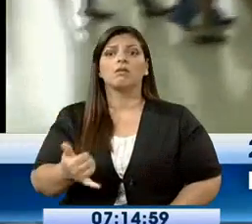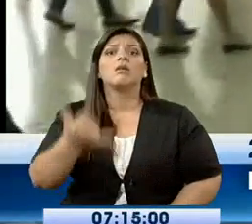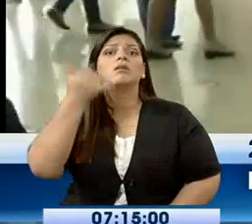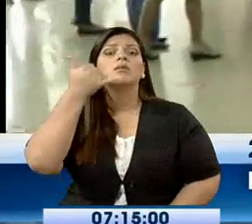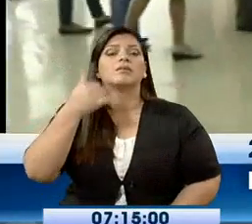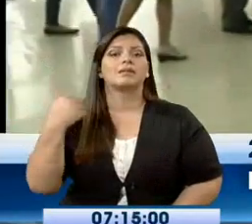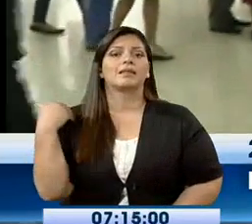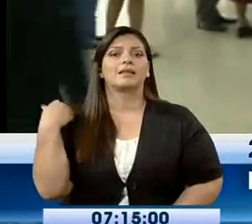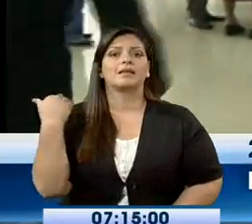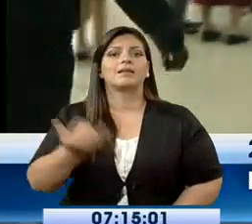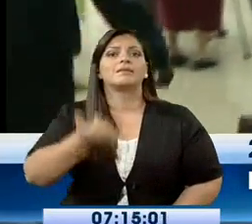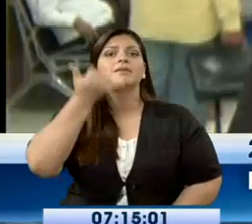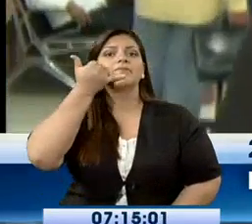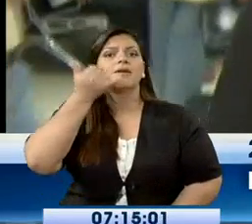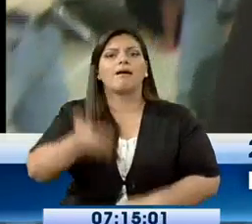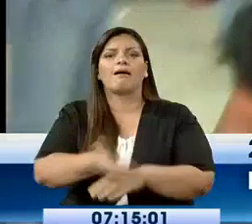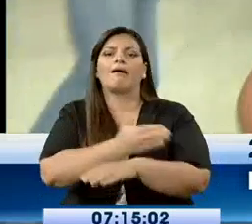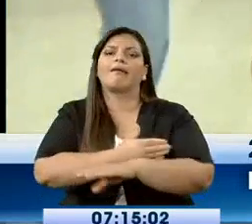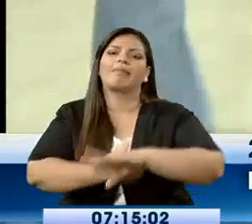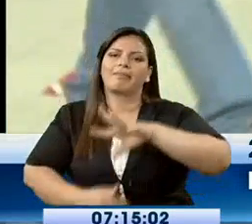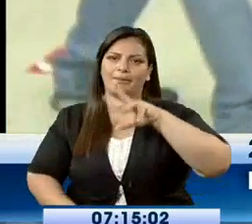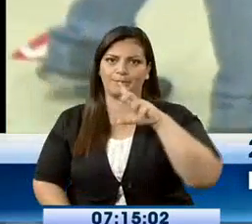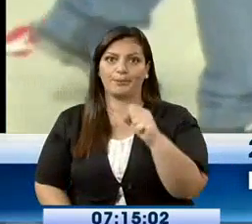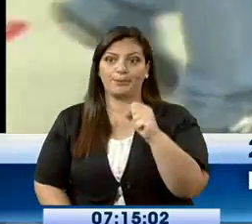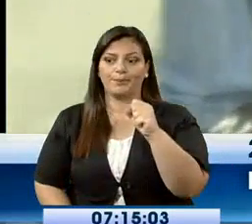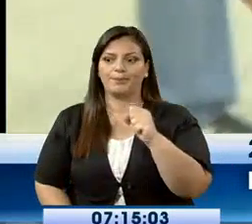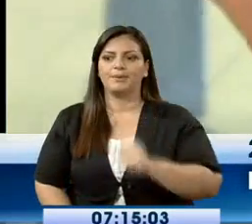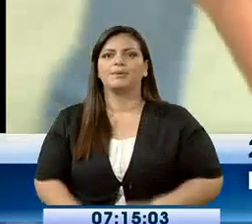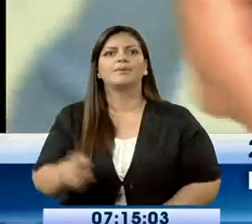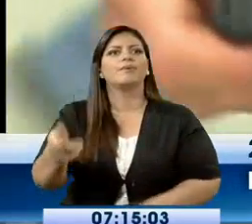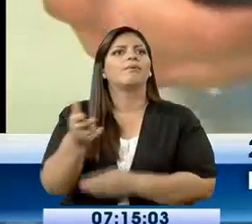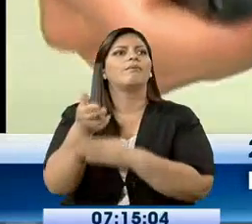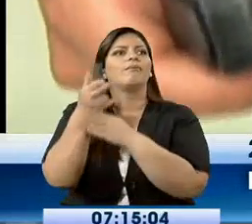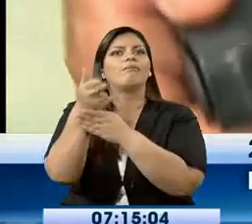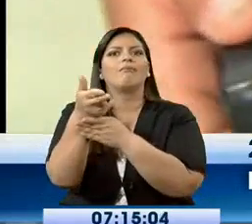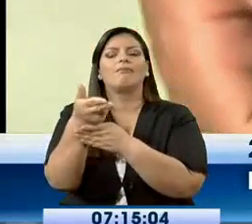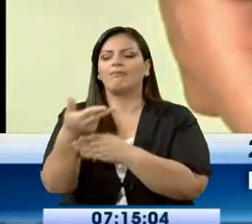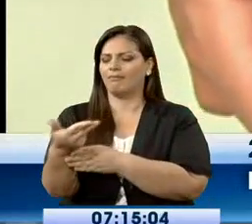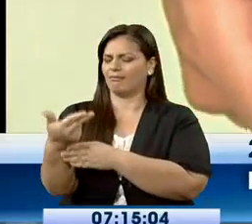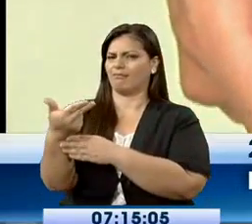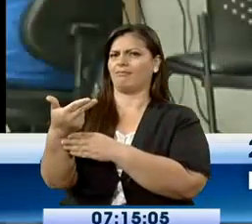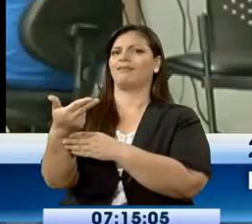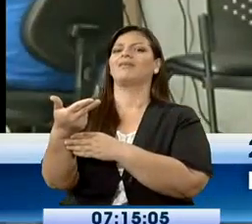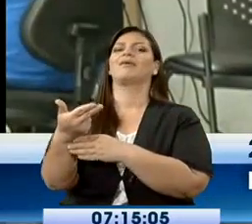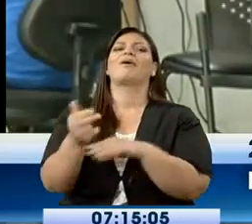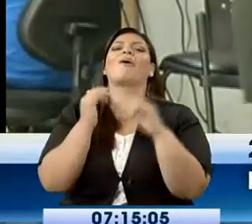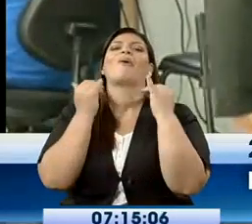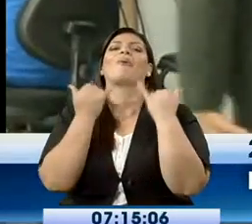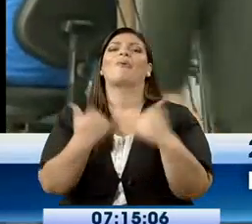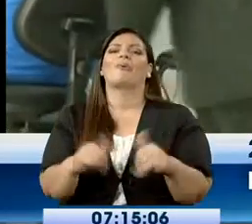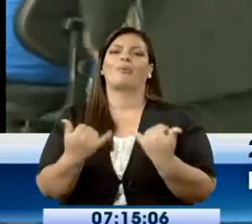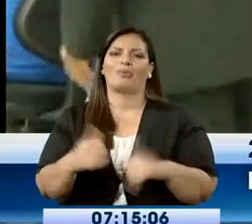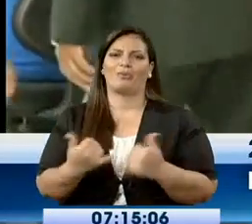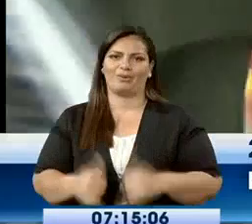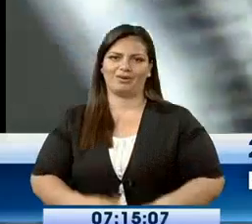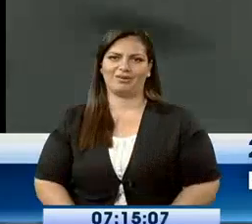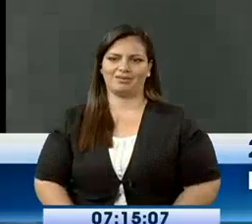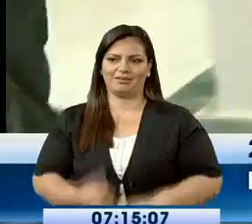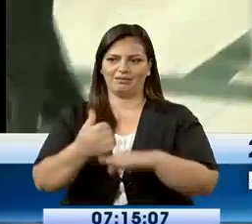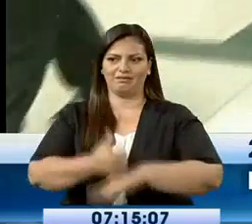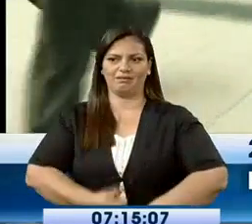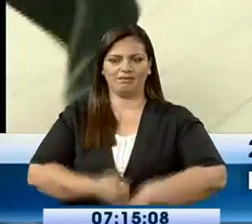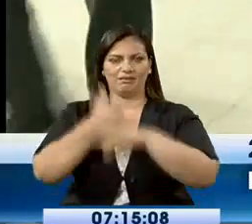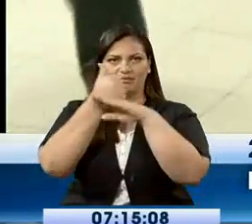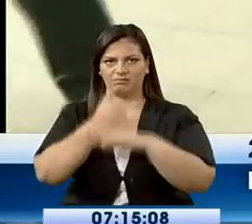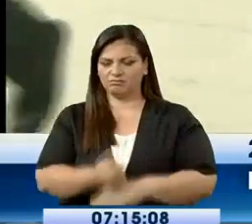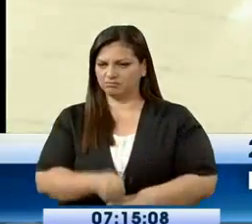persona y asimismo la pistola con la que actuaron, lógicamente que es de juguete. Las autoridades aseguraron que investigan si